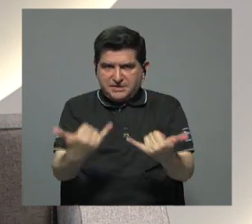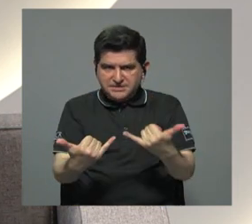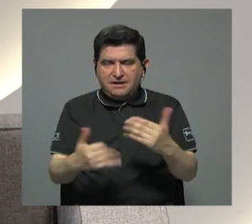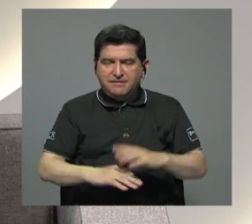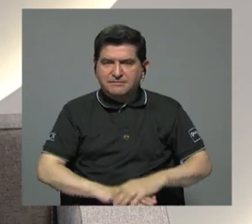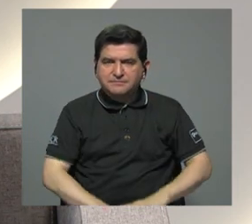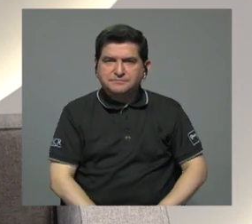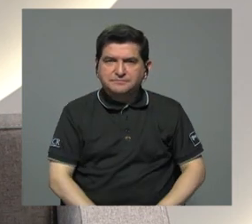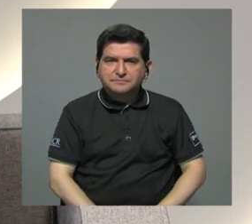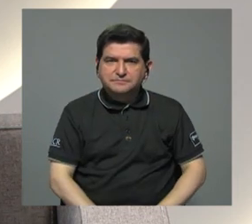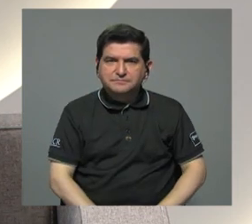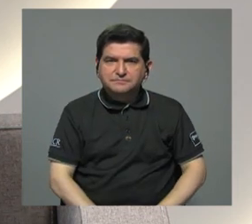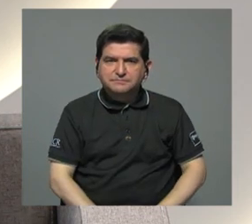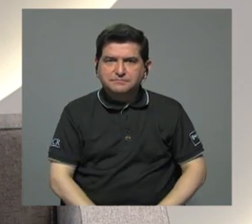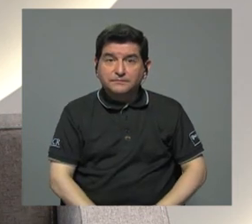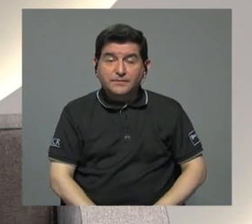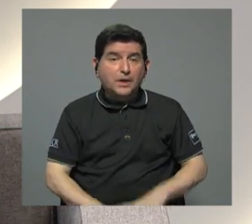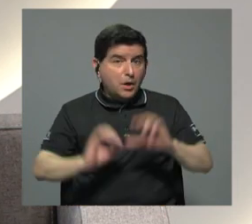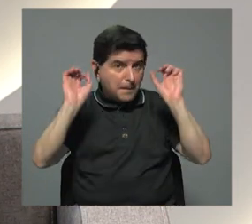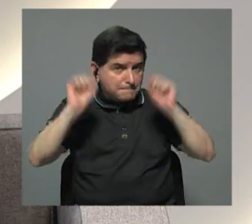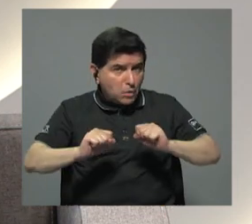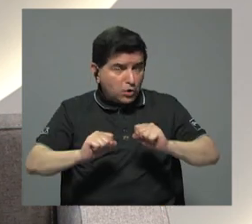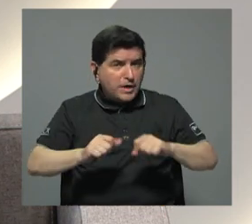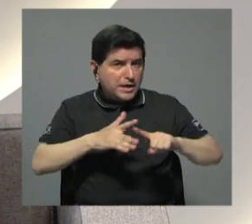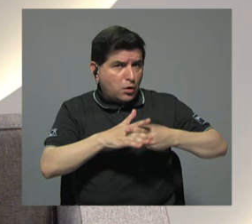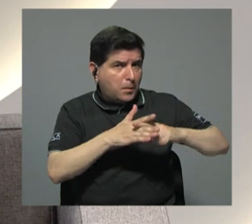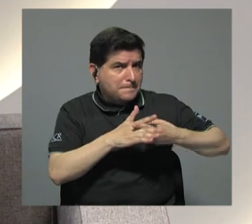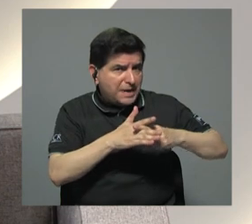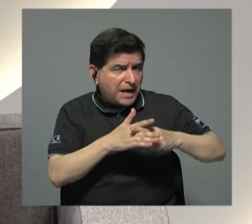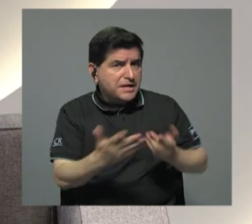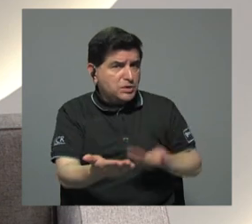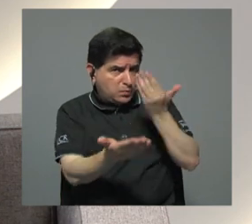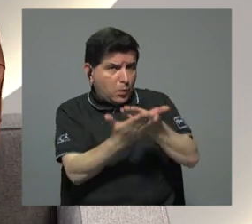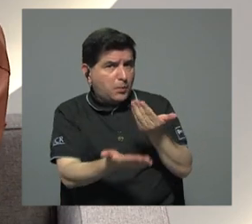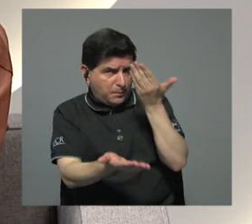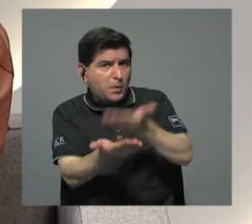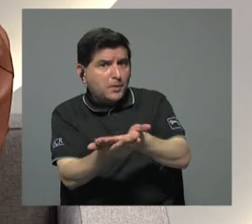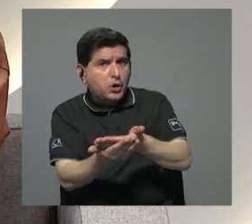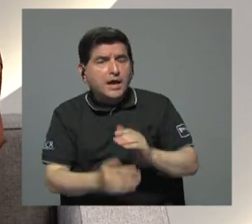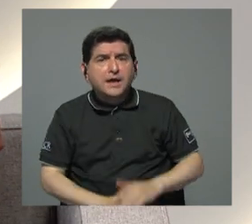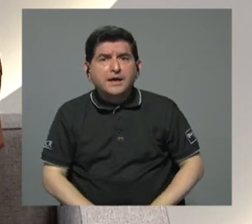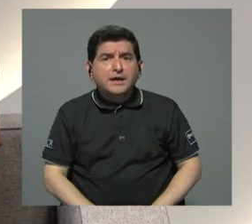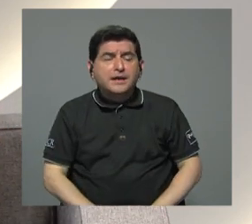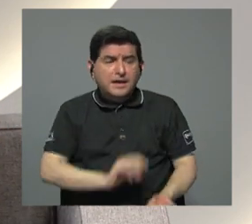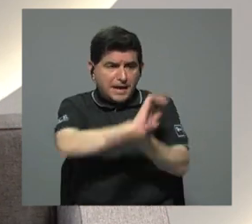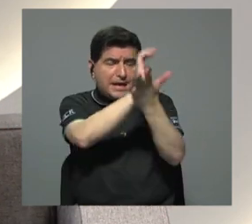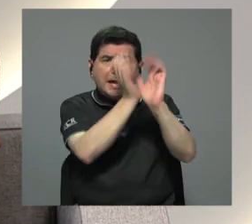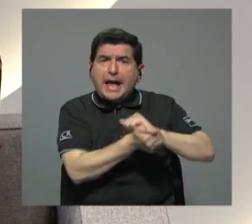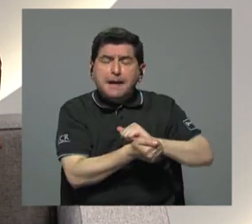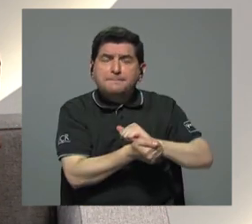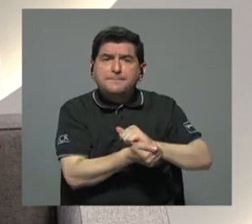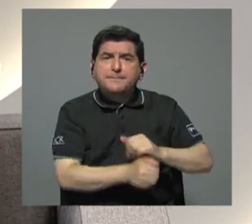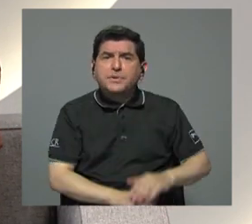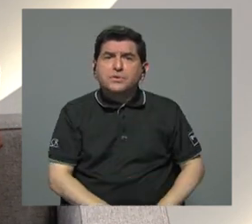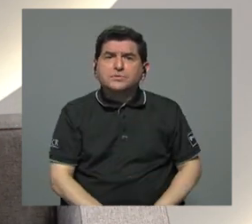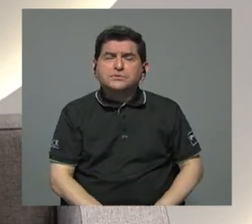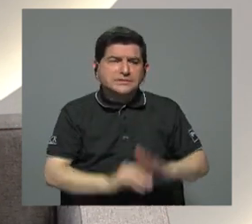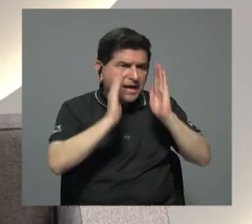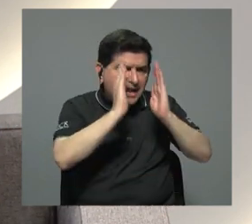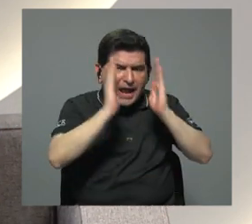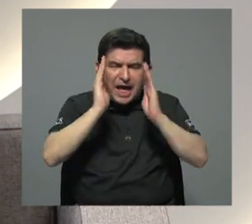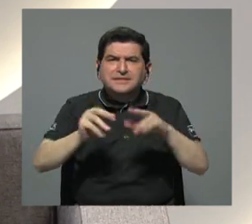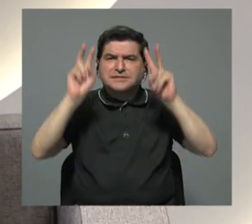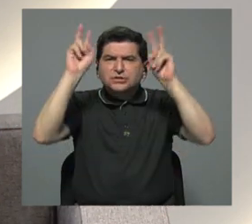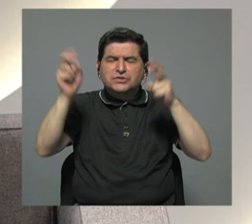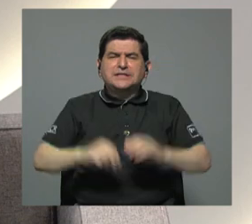diputada y podría generar que mecanismos propone usted para hacer cambios en cuanto al abordaje del tema